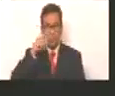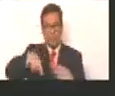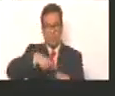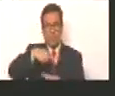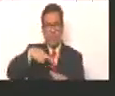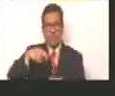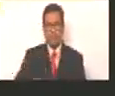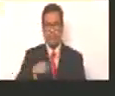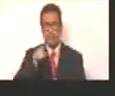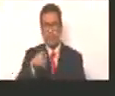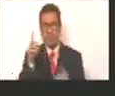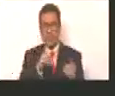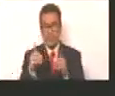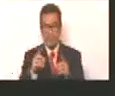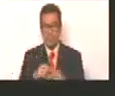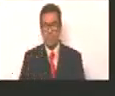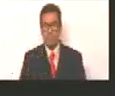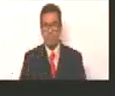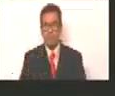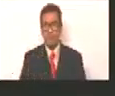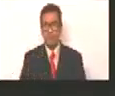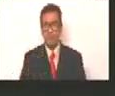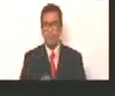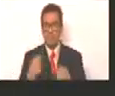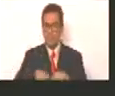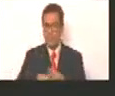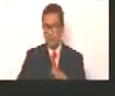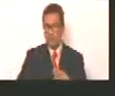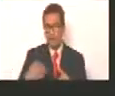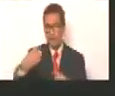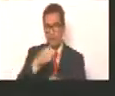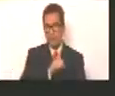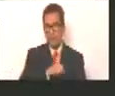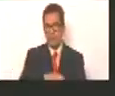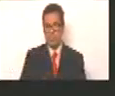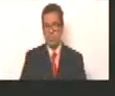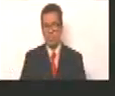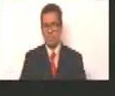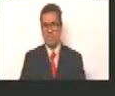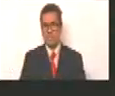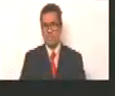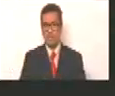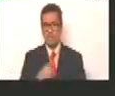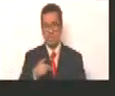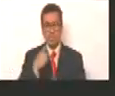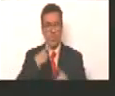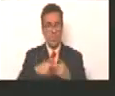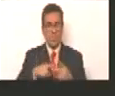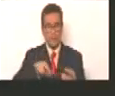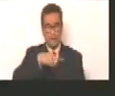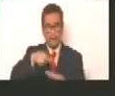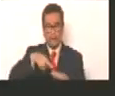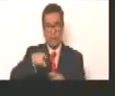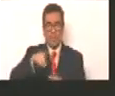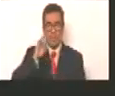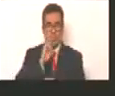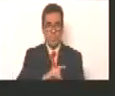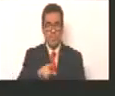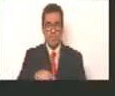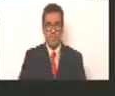debate. Incluso debe lograr que los enemigos de la revolución, además